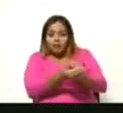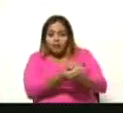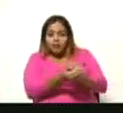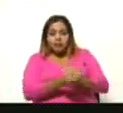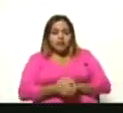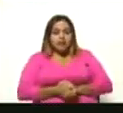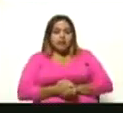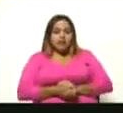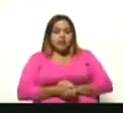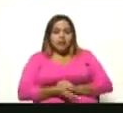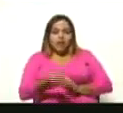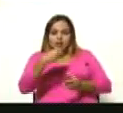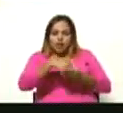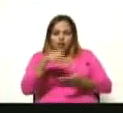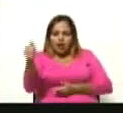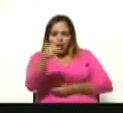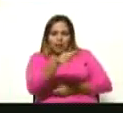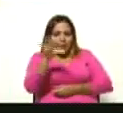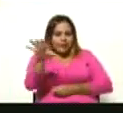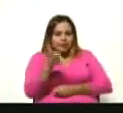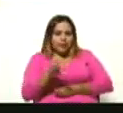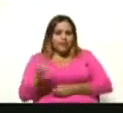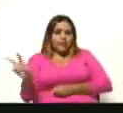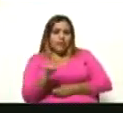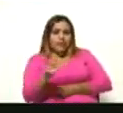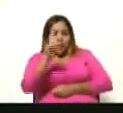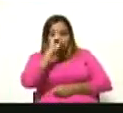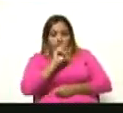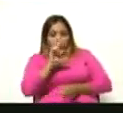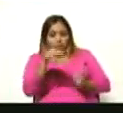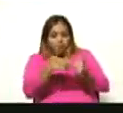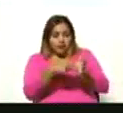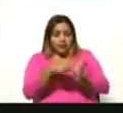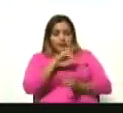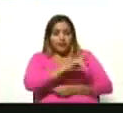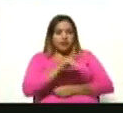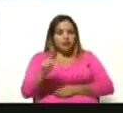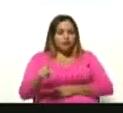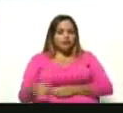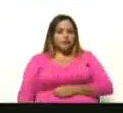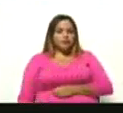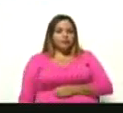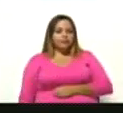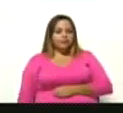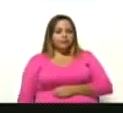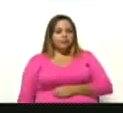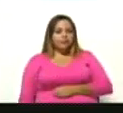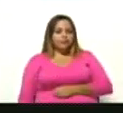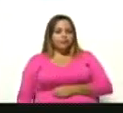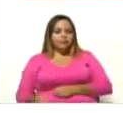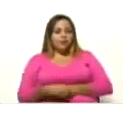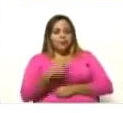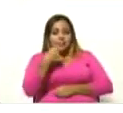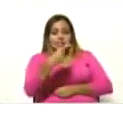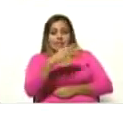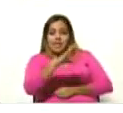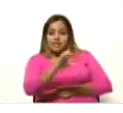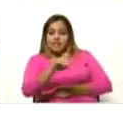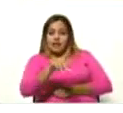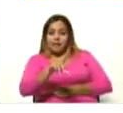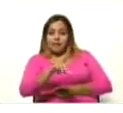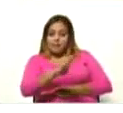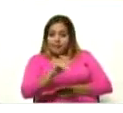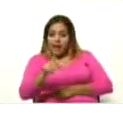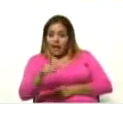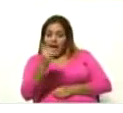seno de estos países. Venezuela, en el año 2021, tal como lo dice la CEPAL, tuvo un crecimiento y